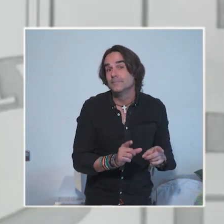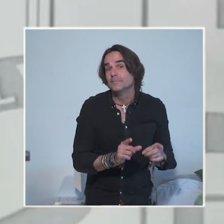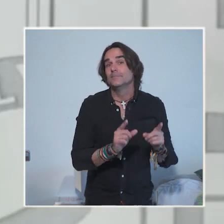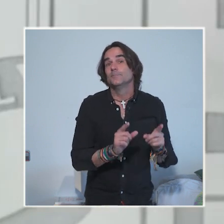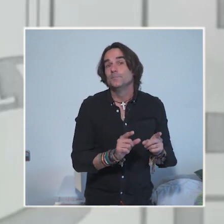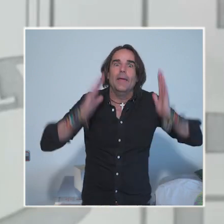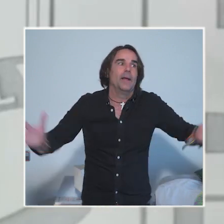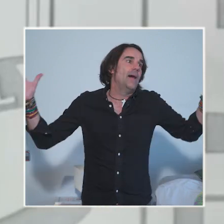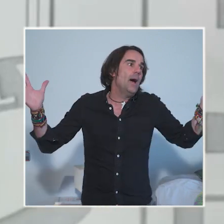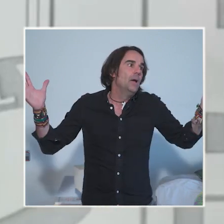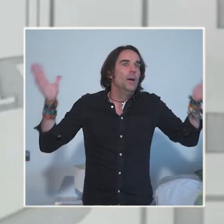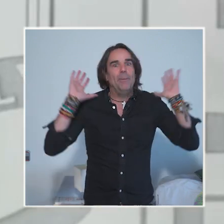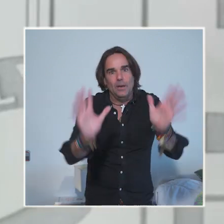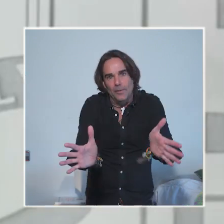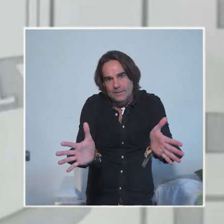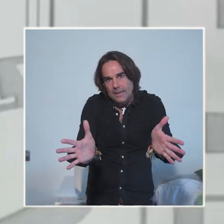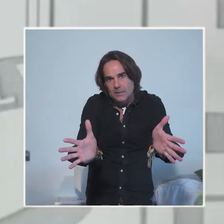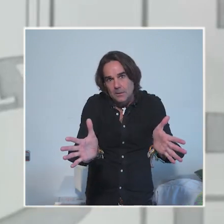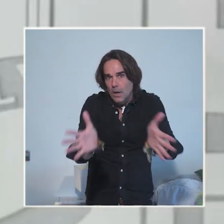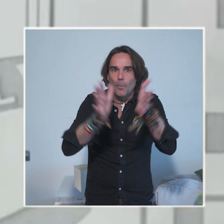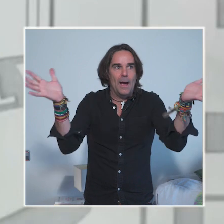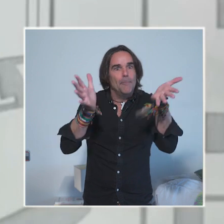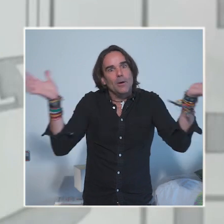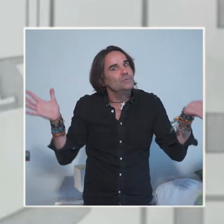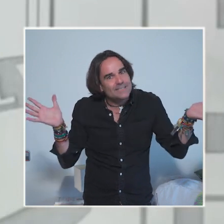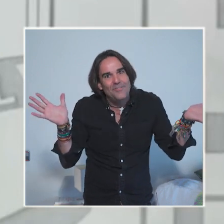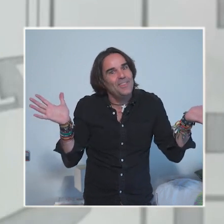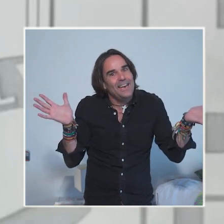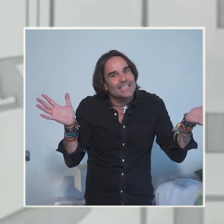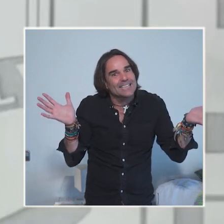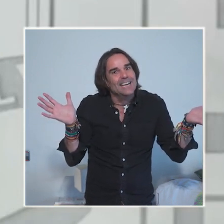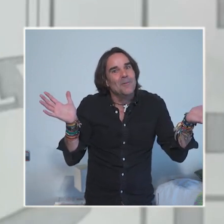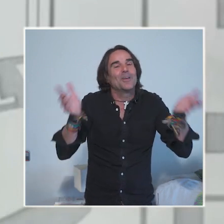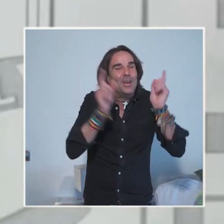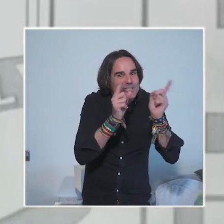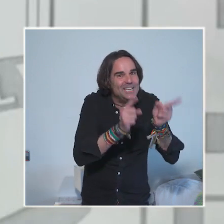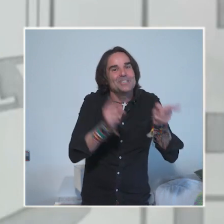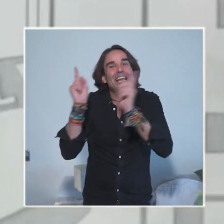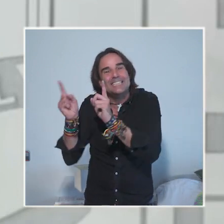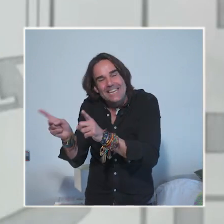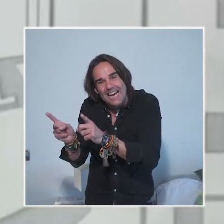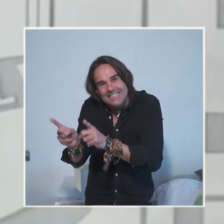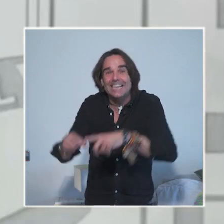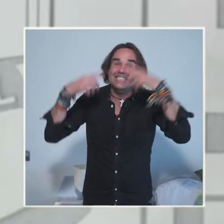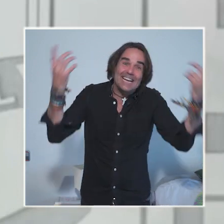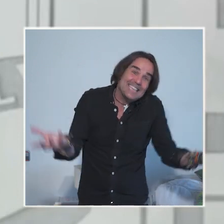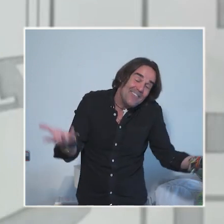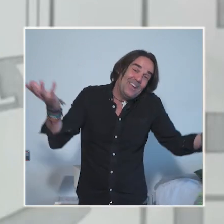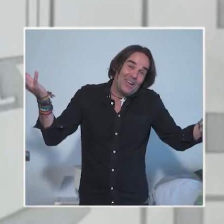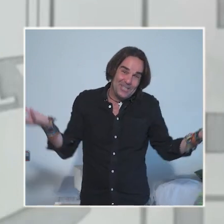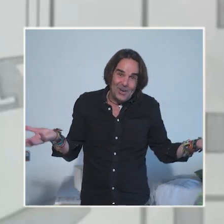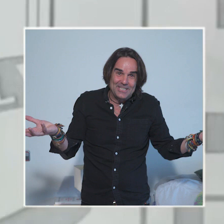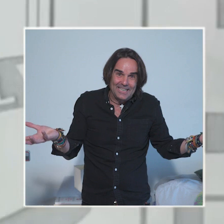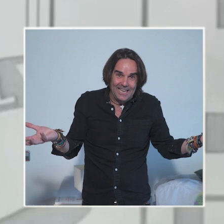mantenimiento del empleo... De verdad, periodistas, no me hagan preguntas difíciles. Porque los niños y las niñas ya